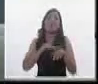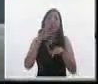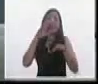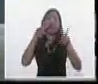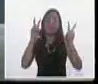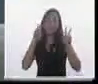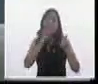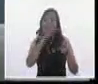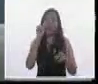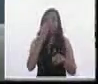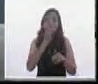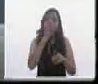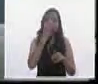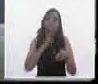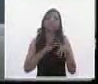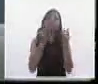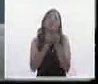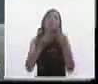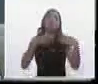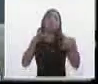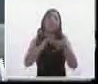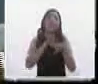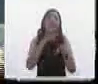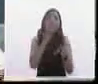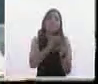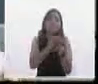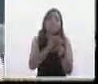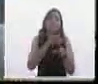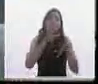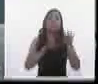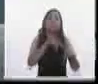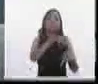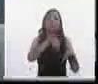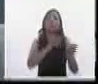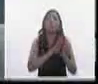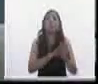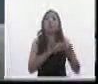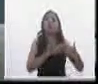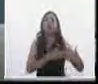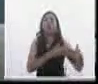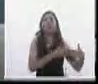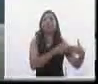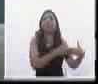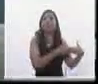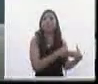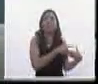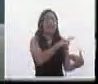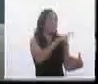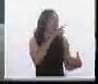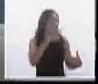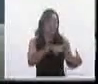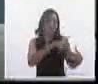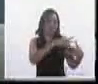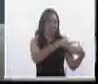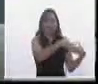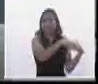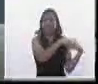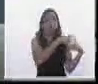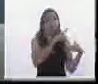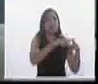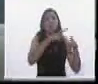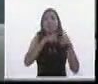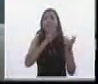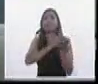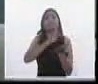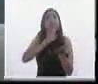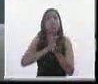que de las más importantes porque vemos un rezago educativo muy importante en general en en cualquier tipo de